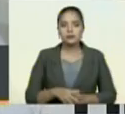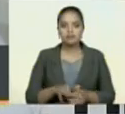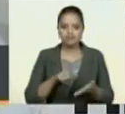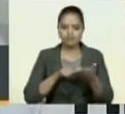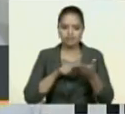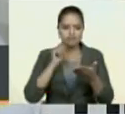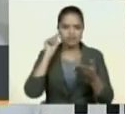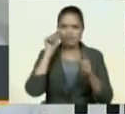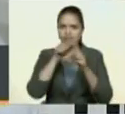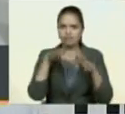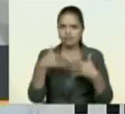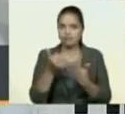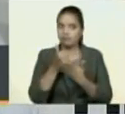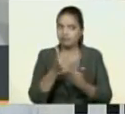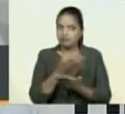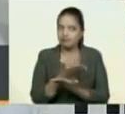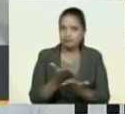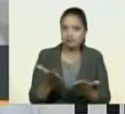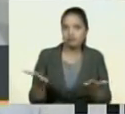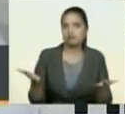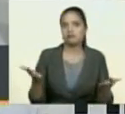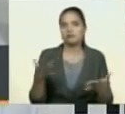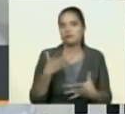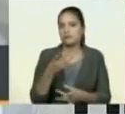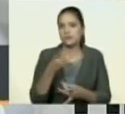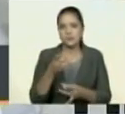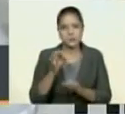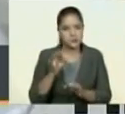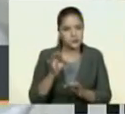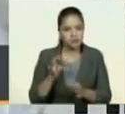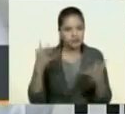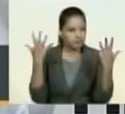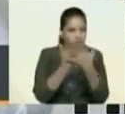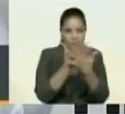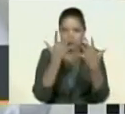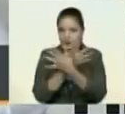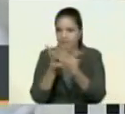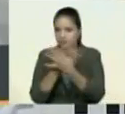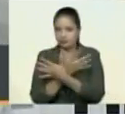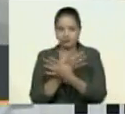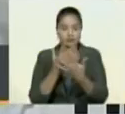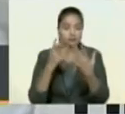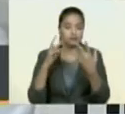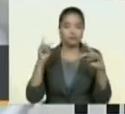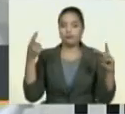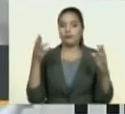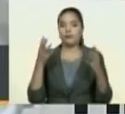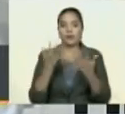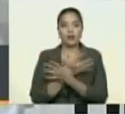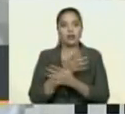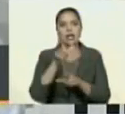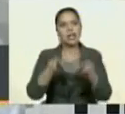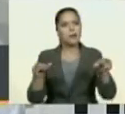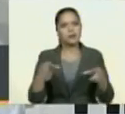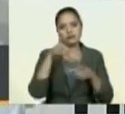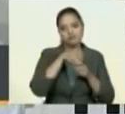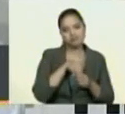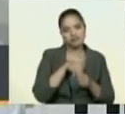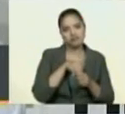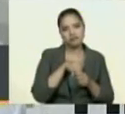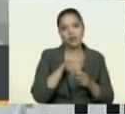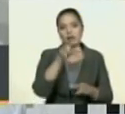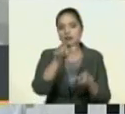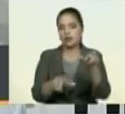hacen es contribuir interesadamente en confusión y dispersión y desmovilización de